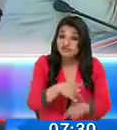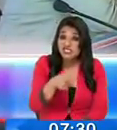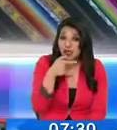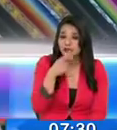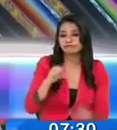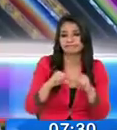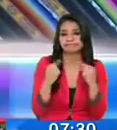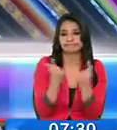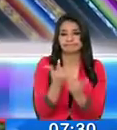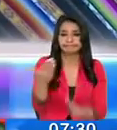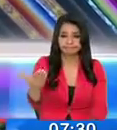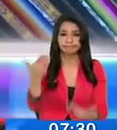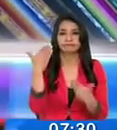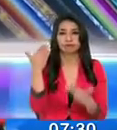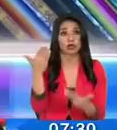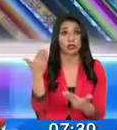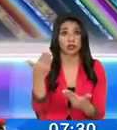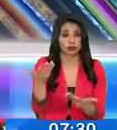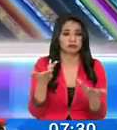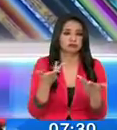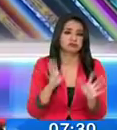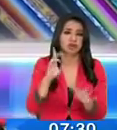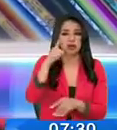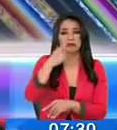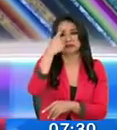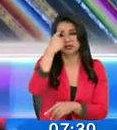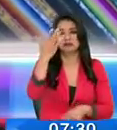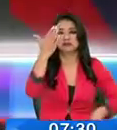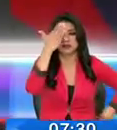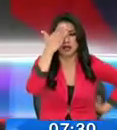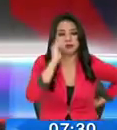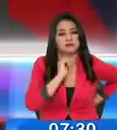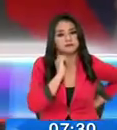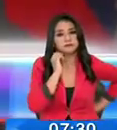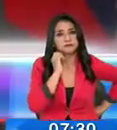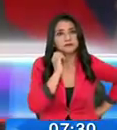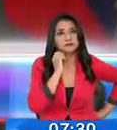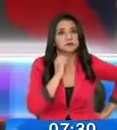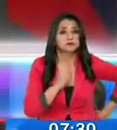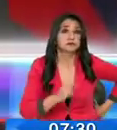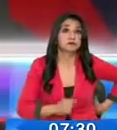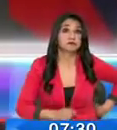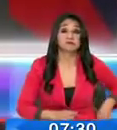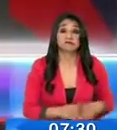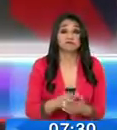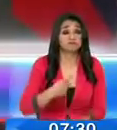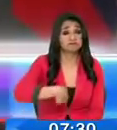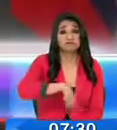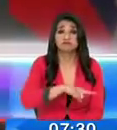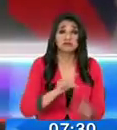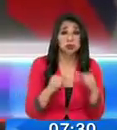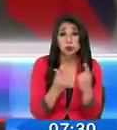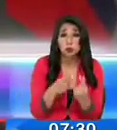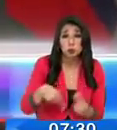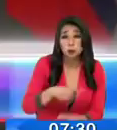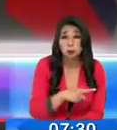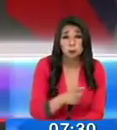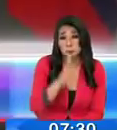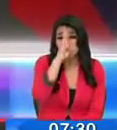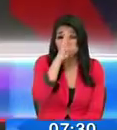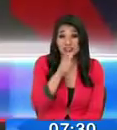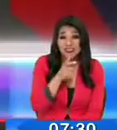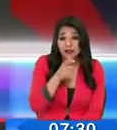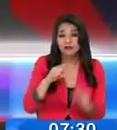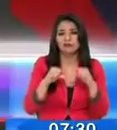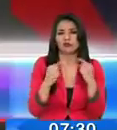agrupación política, conclusión a la que llegó el gobierno nacional. Sí, quienes perversamente intervinieron en este proceso, que fueron los